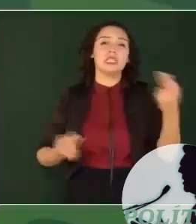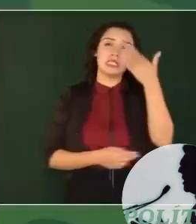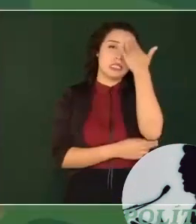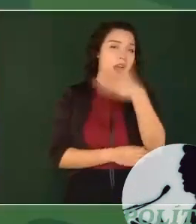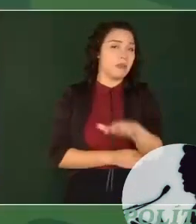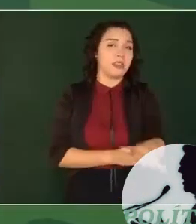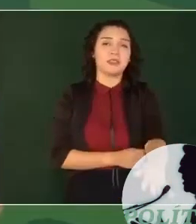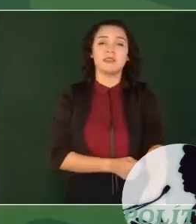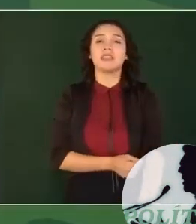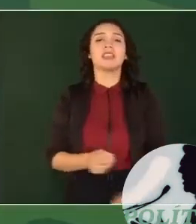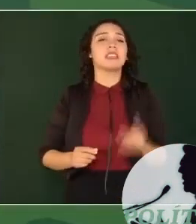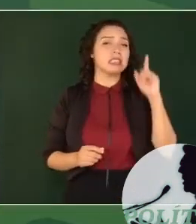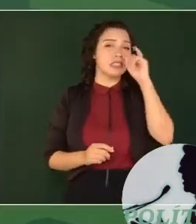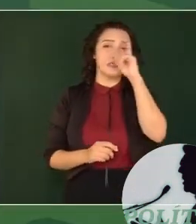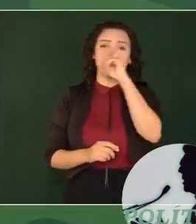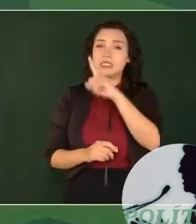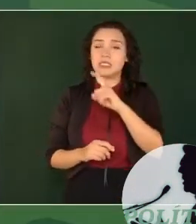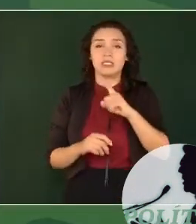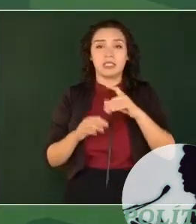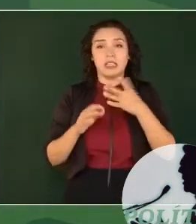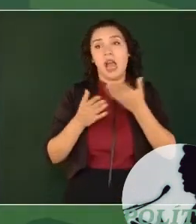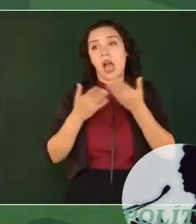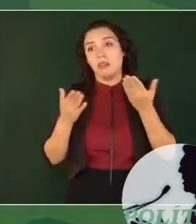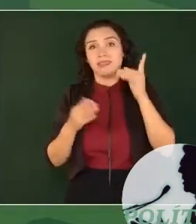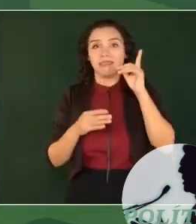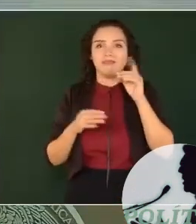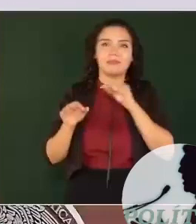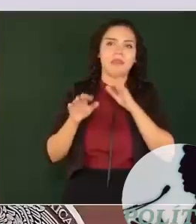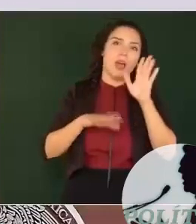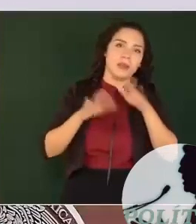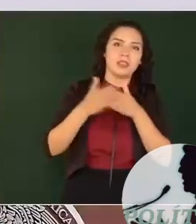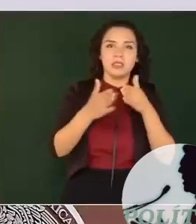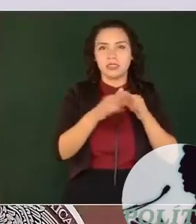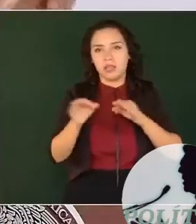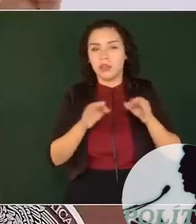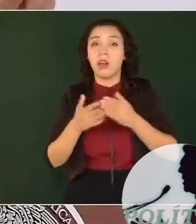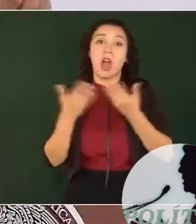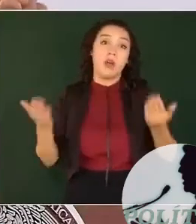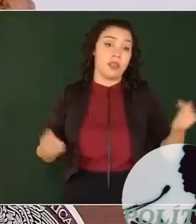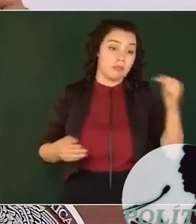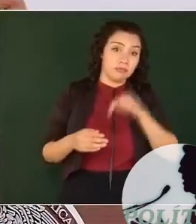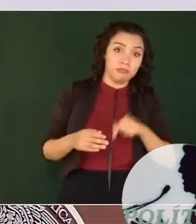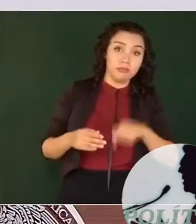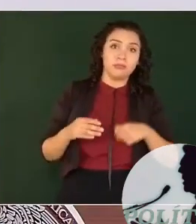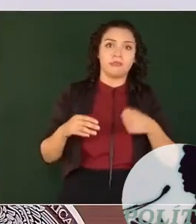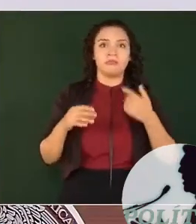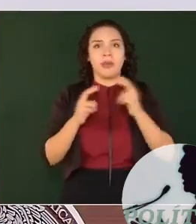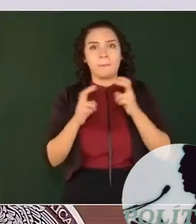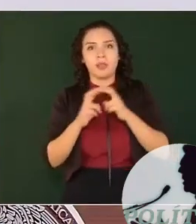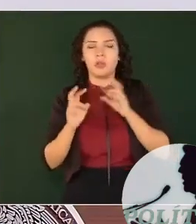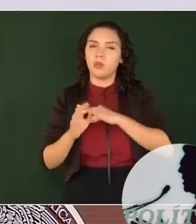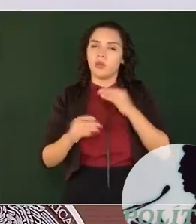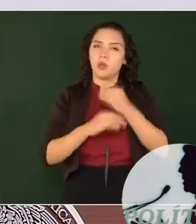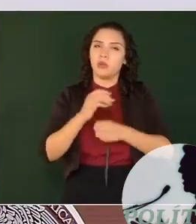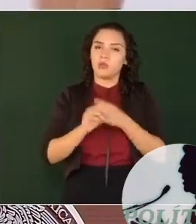trabajo en Tampico son principalmente servicios. El puerto de Tampico, su actividad va yendo paulatinamente